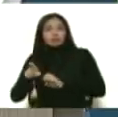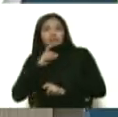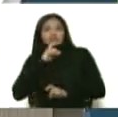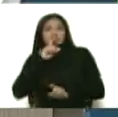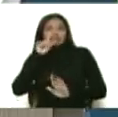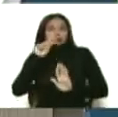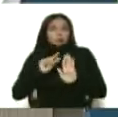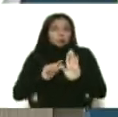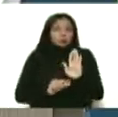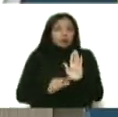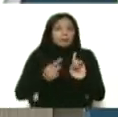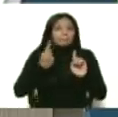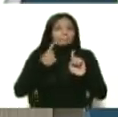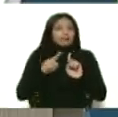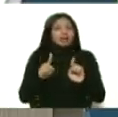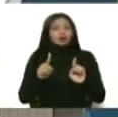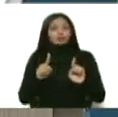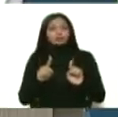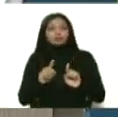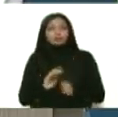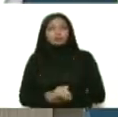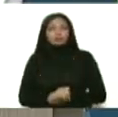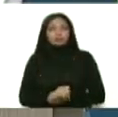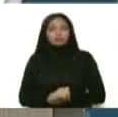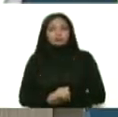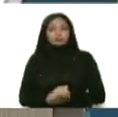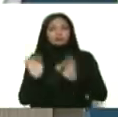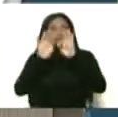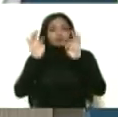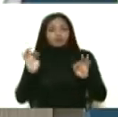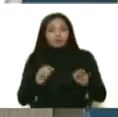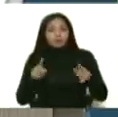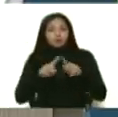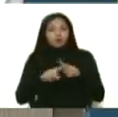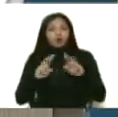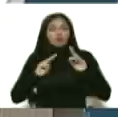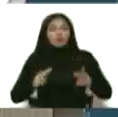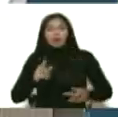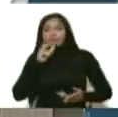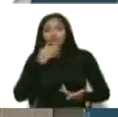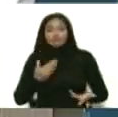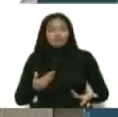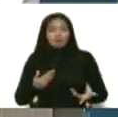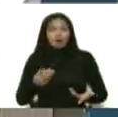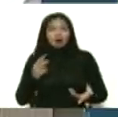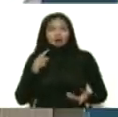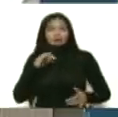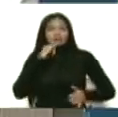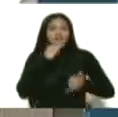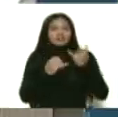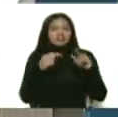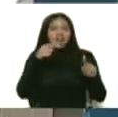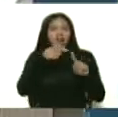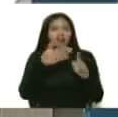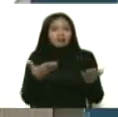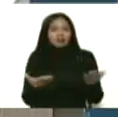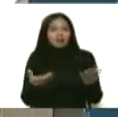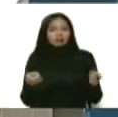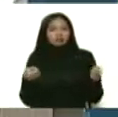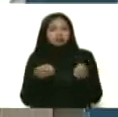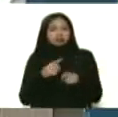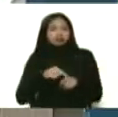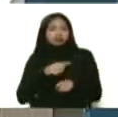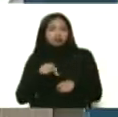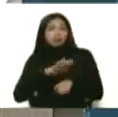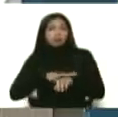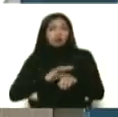menos, pero eso, que es una medida absolutamente inhumana, va a terminar teniendo consecuencias en el corto tiempo,